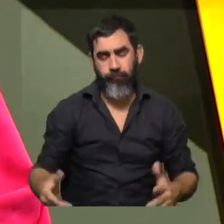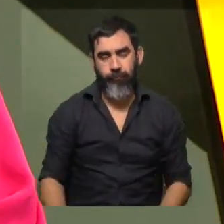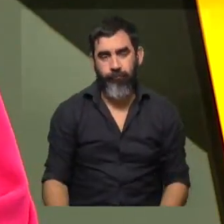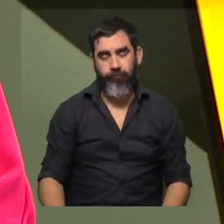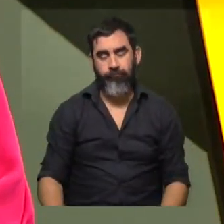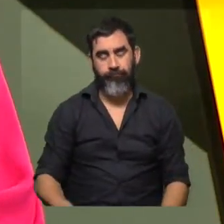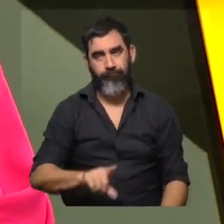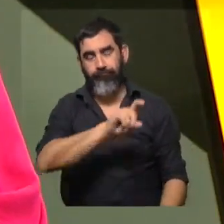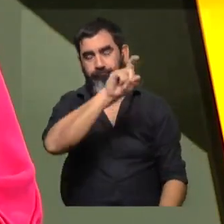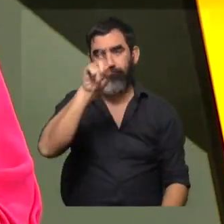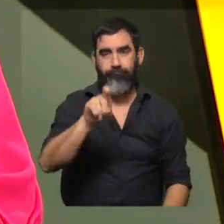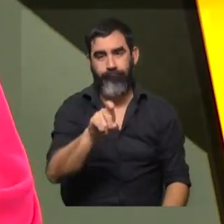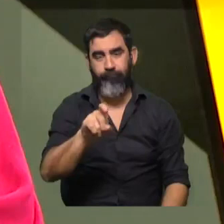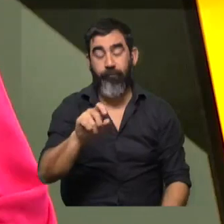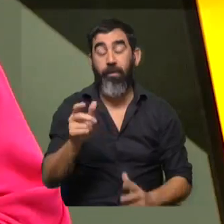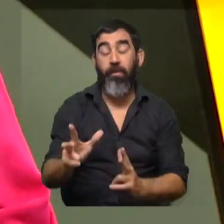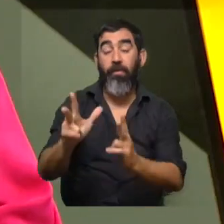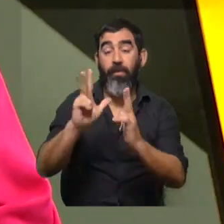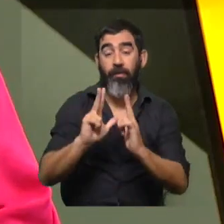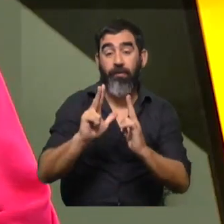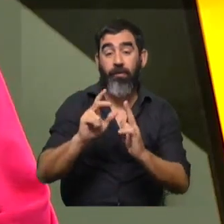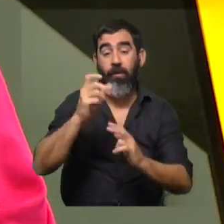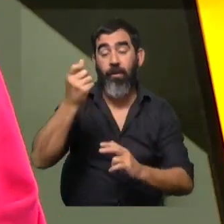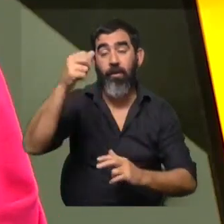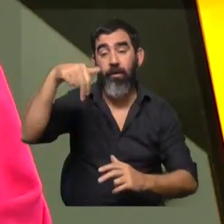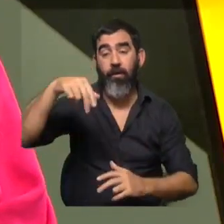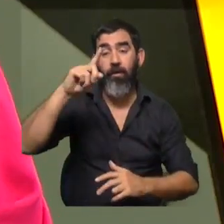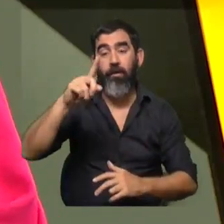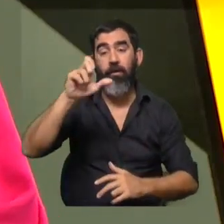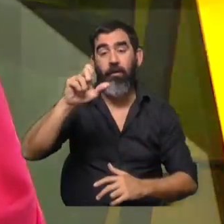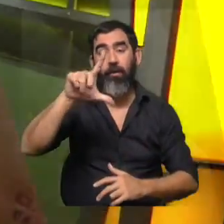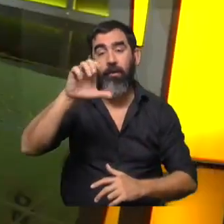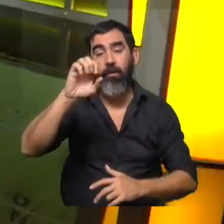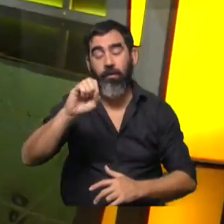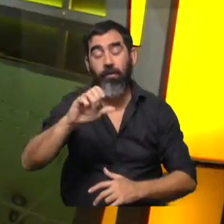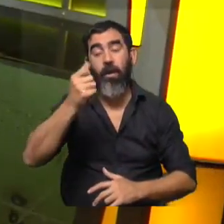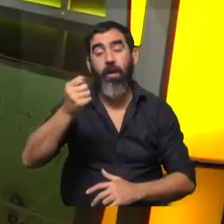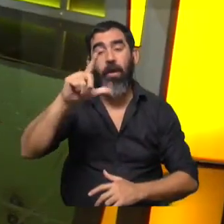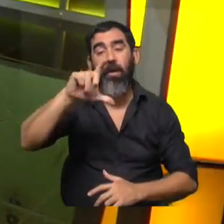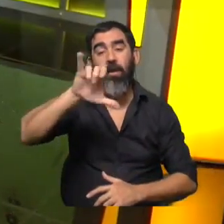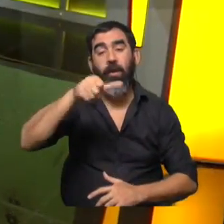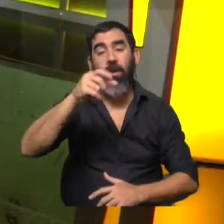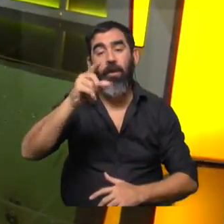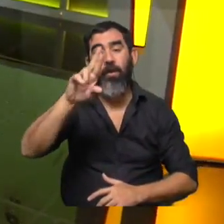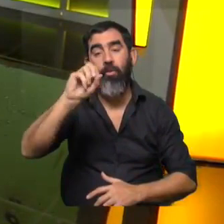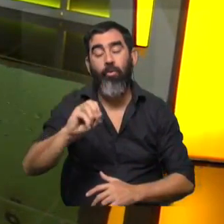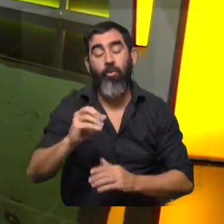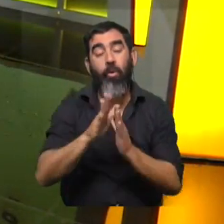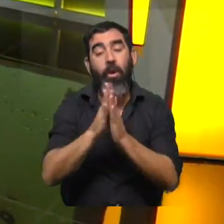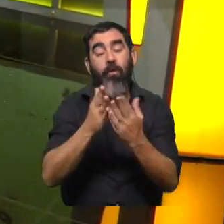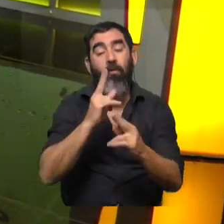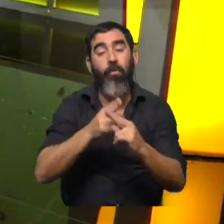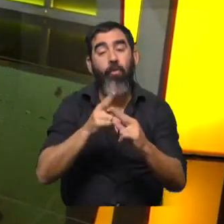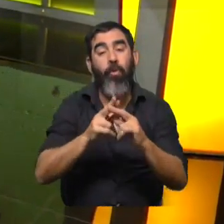desconcierto. Desconcierto. Bueno, eso es lo que nos dicen Ángeles Beri y Alejandro Sequeira en este libro que se llama Una